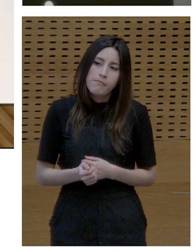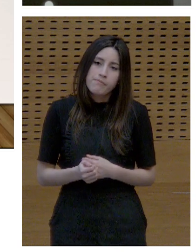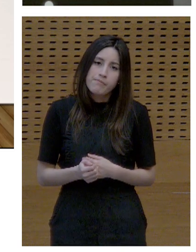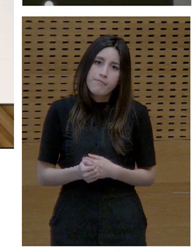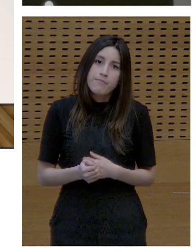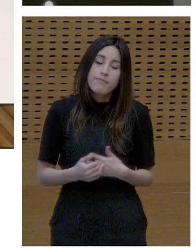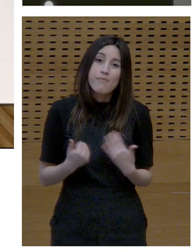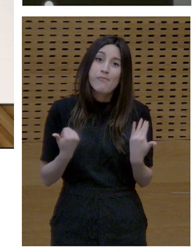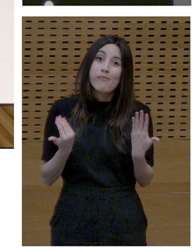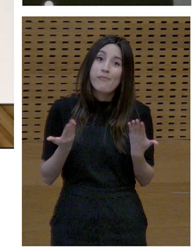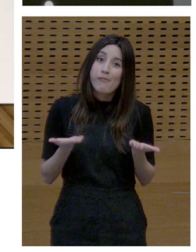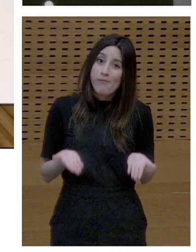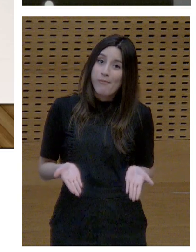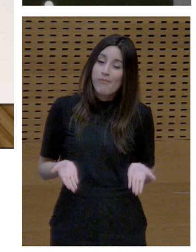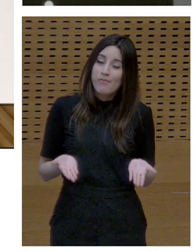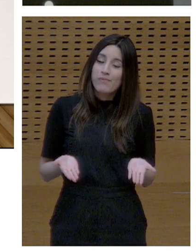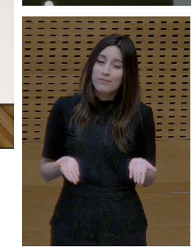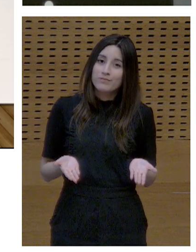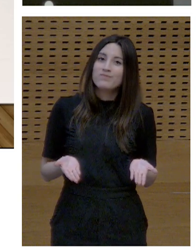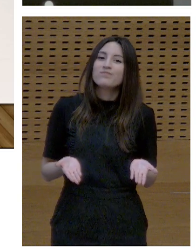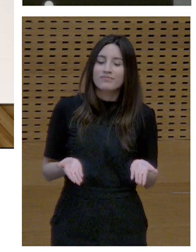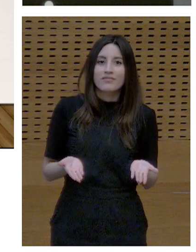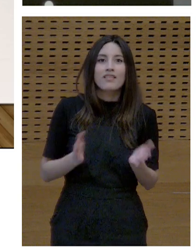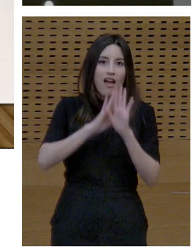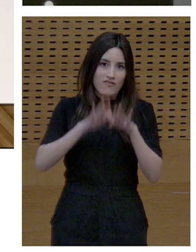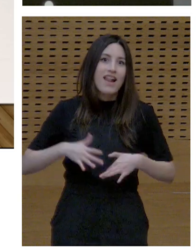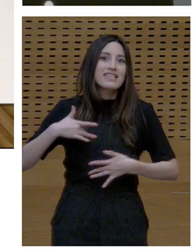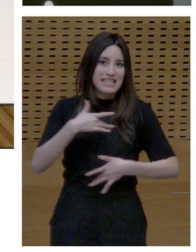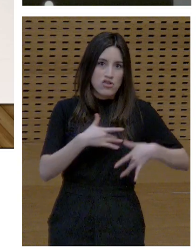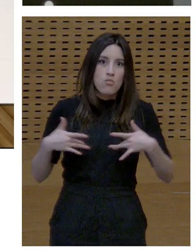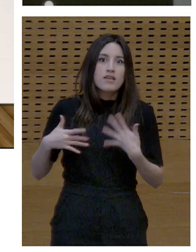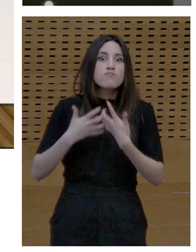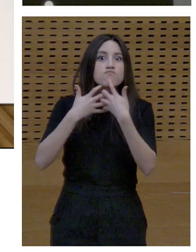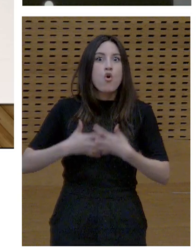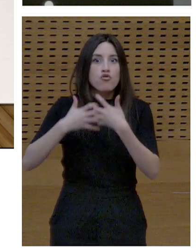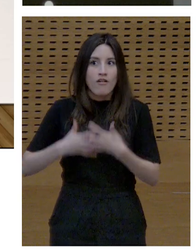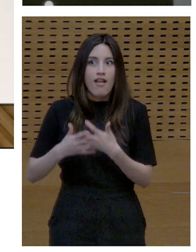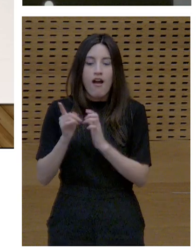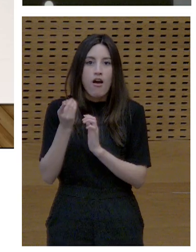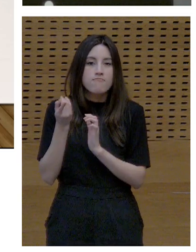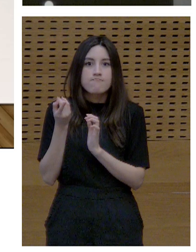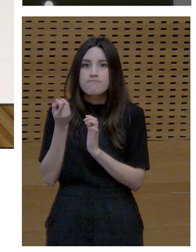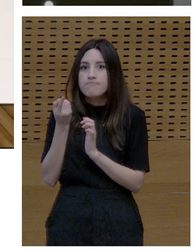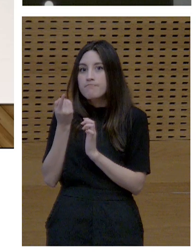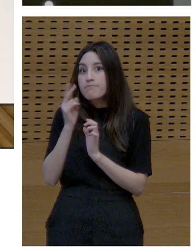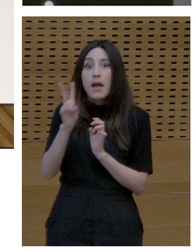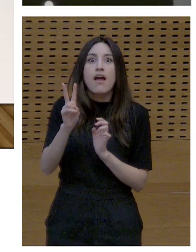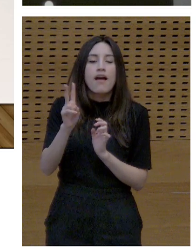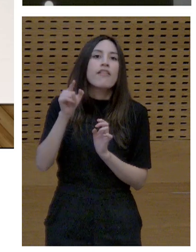Hasta que aparecen, pues, los síntomas motores, que entonces ahí es como que se destapa algo, ¿no? El